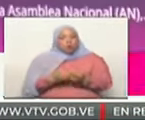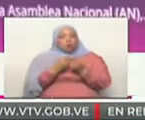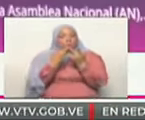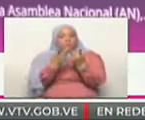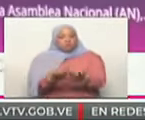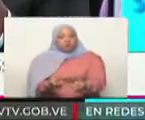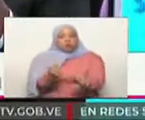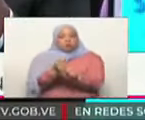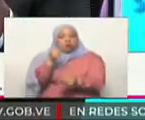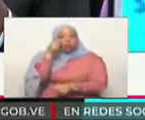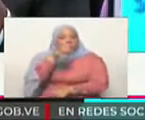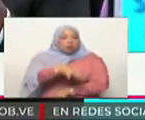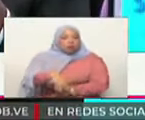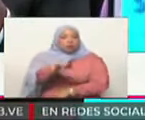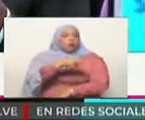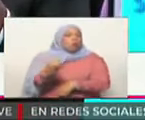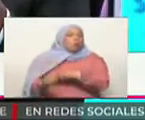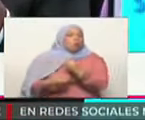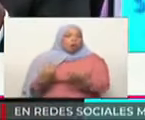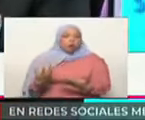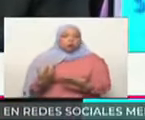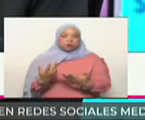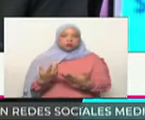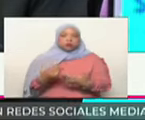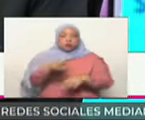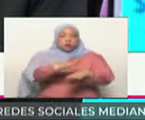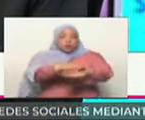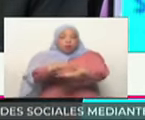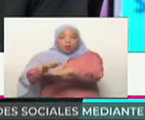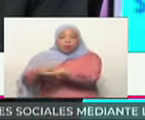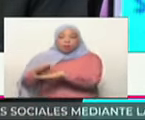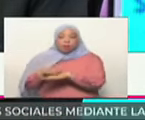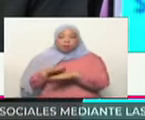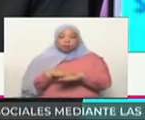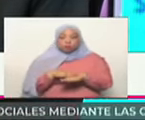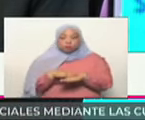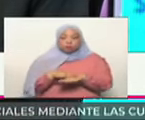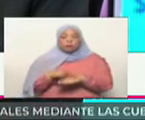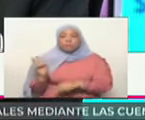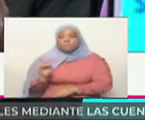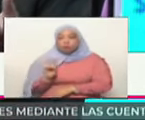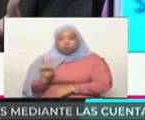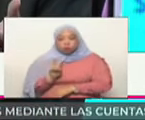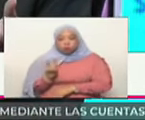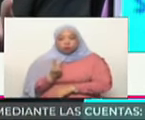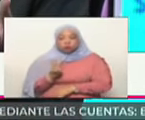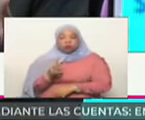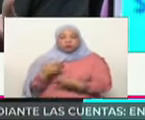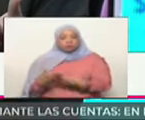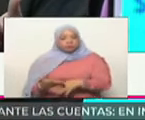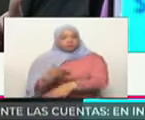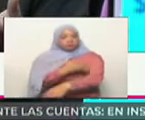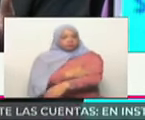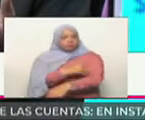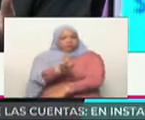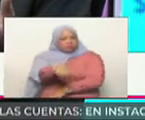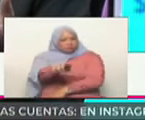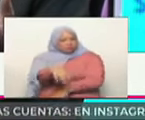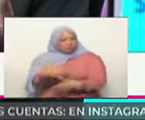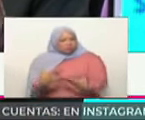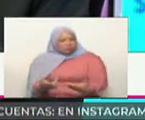que es muy importante. Yo le hago un llamado a toda la población venezolana. Estas cosas no sucedían nunca